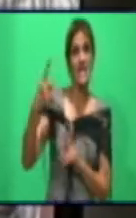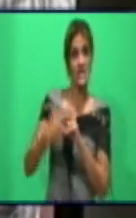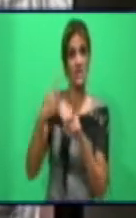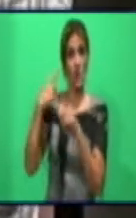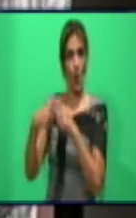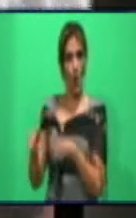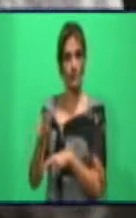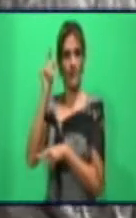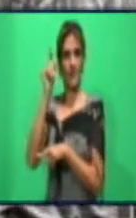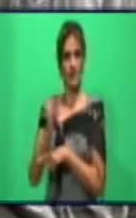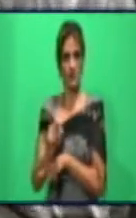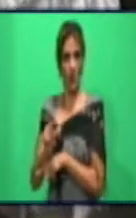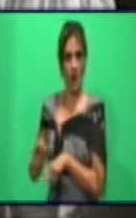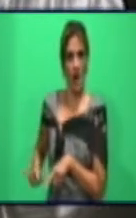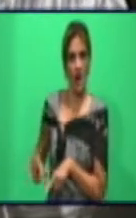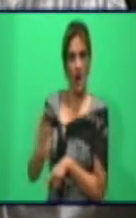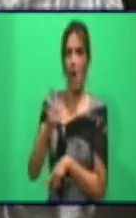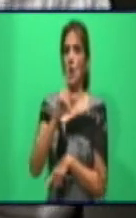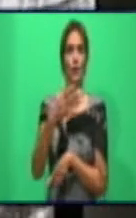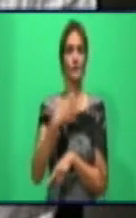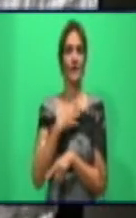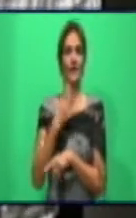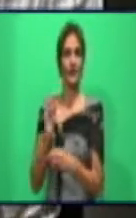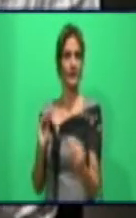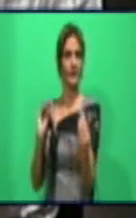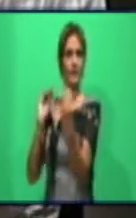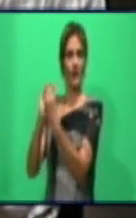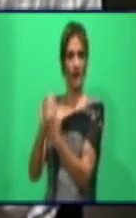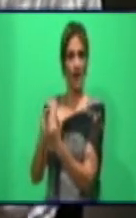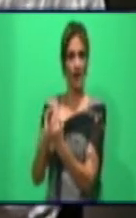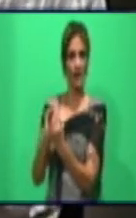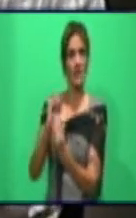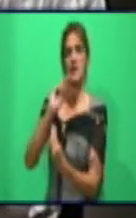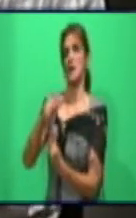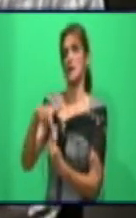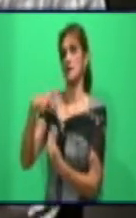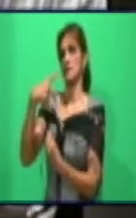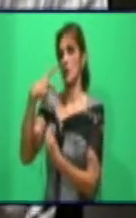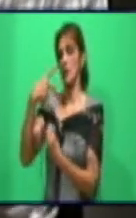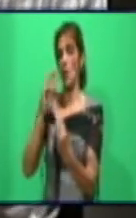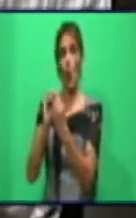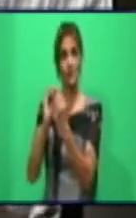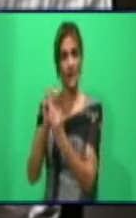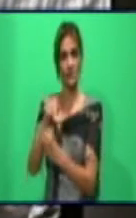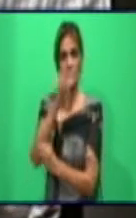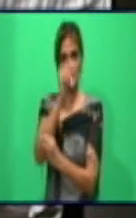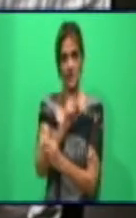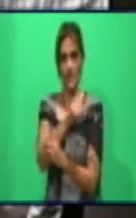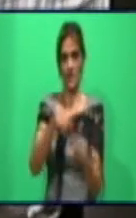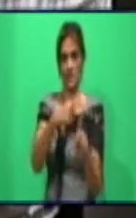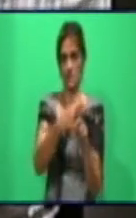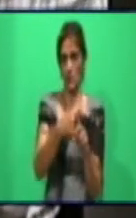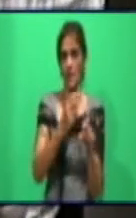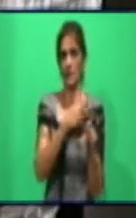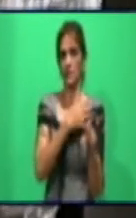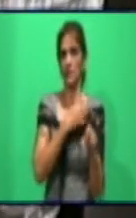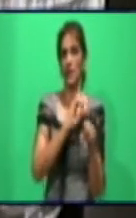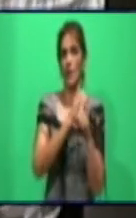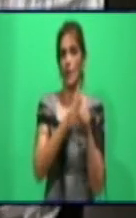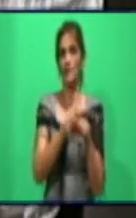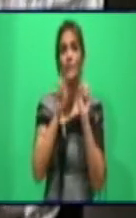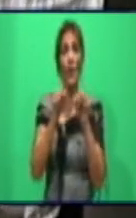tienen que coincidir en el espacio para que uno se constituye en caso secundario del otro eso hay que tenerlo en cuenta por eso